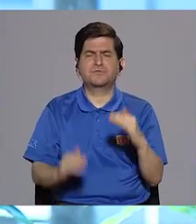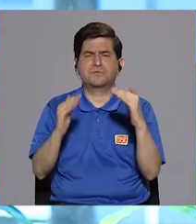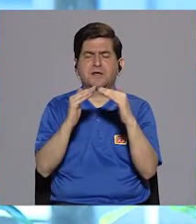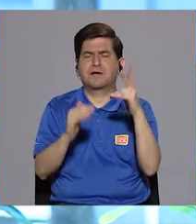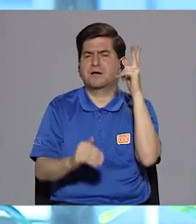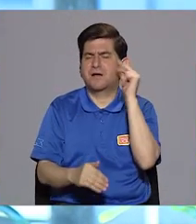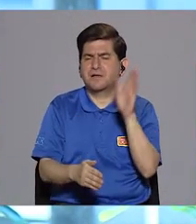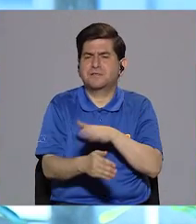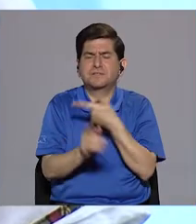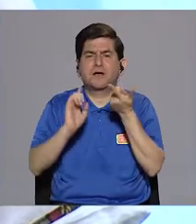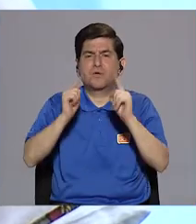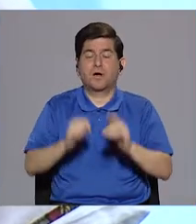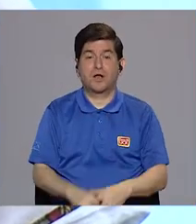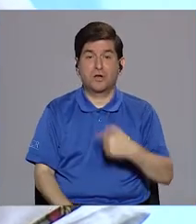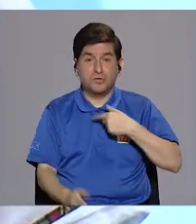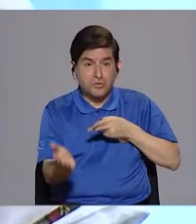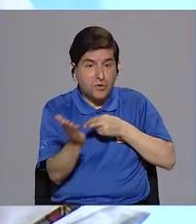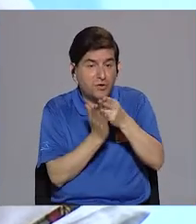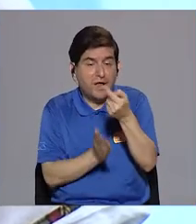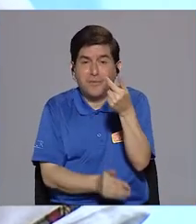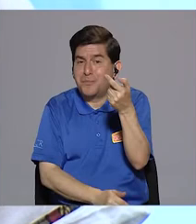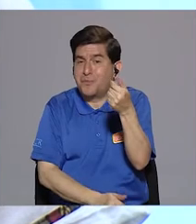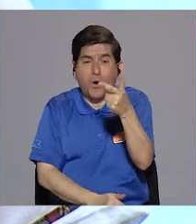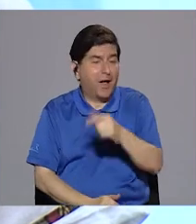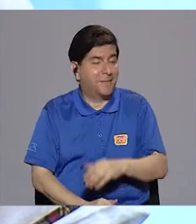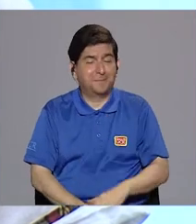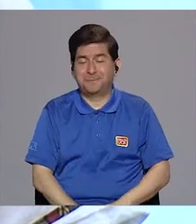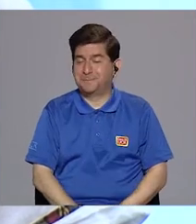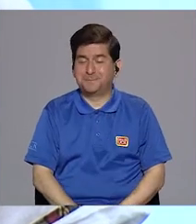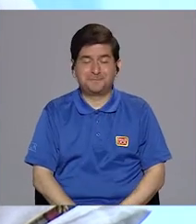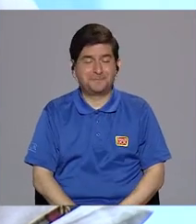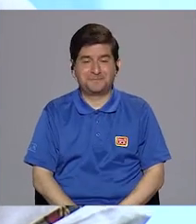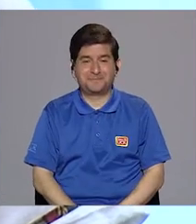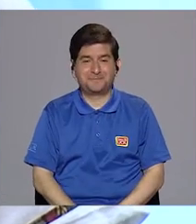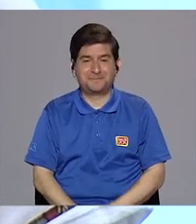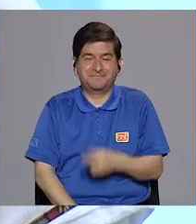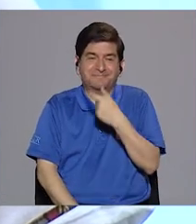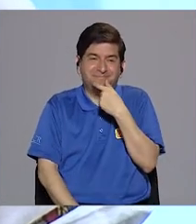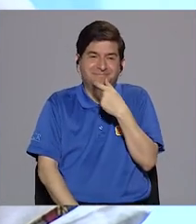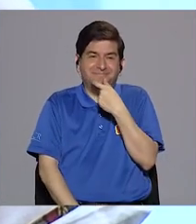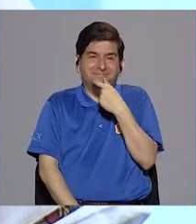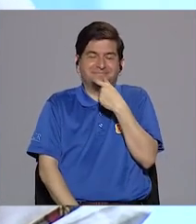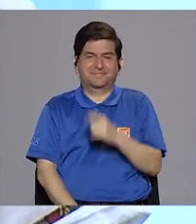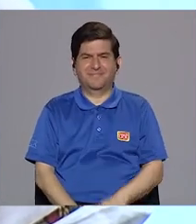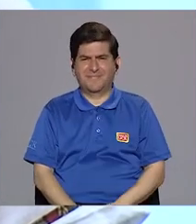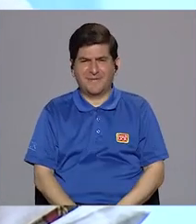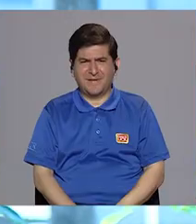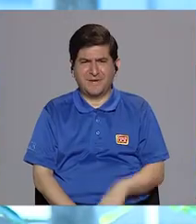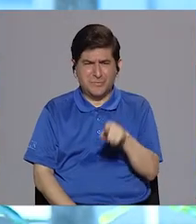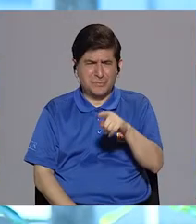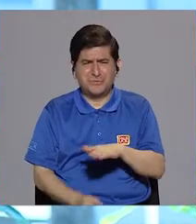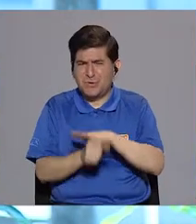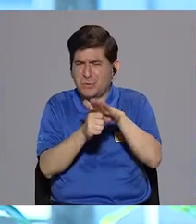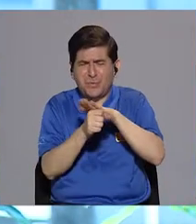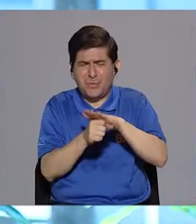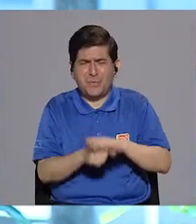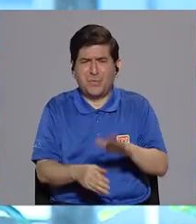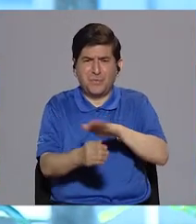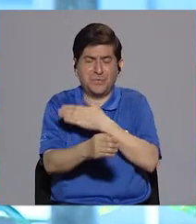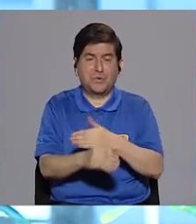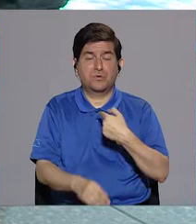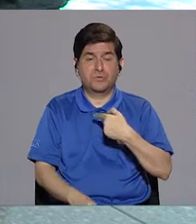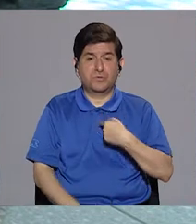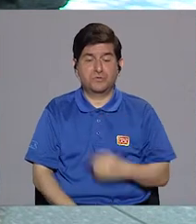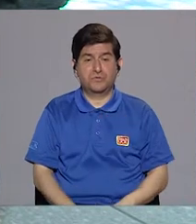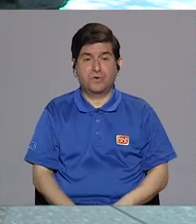música escucha usted en su casa? Si le soy sincero, muy poca. Uh-huh. Está saturado la música. Escucho muy poca